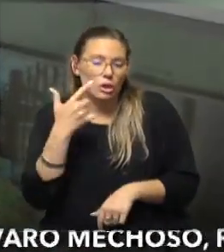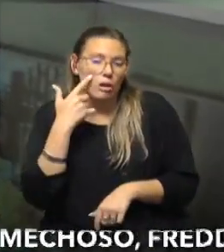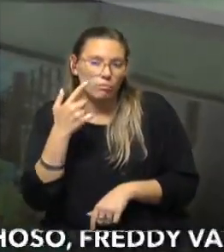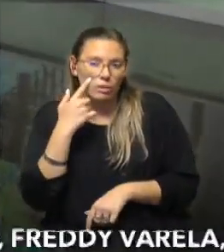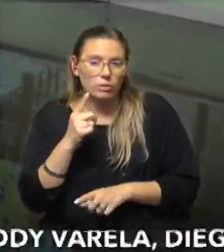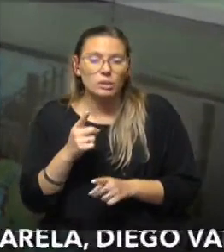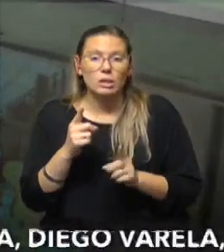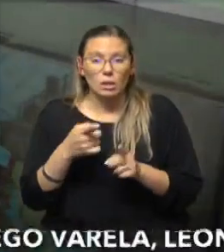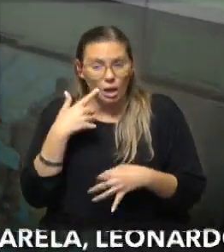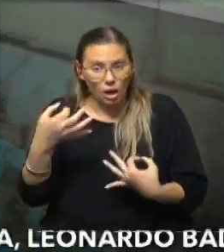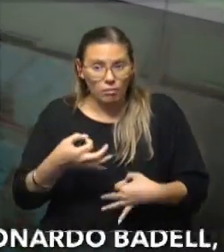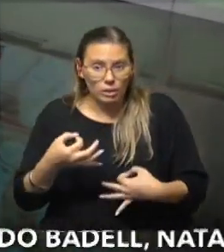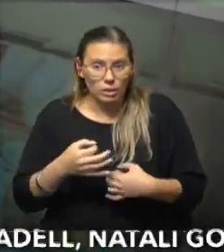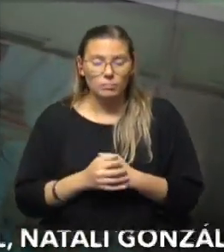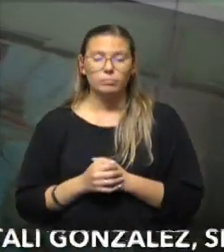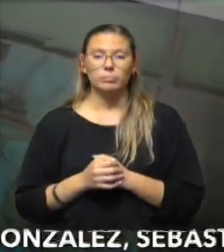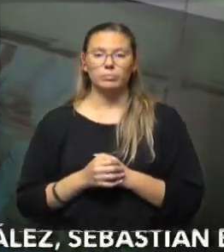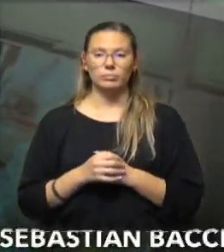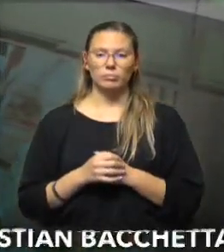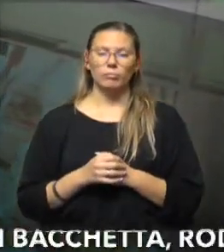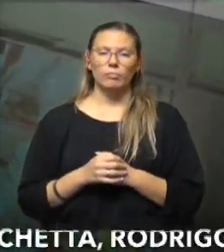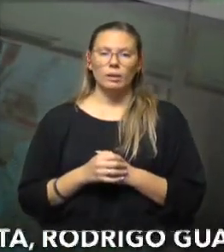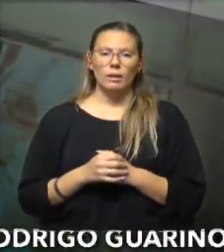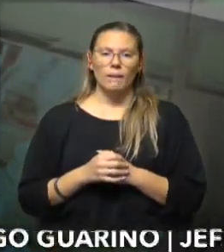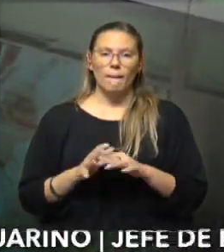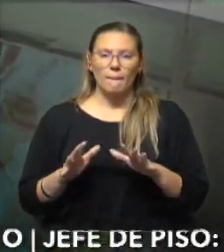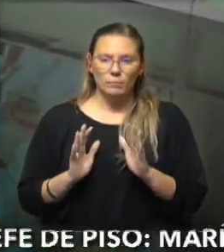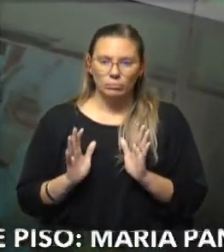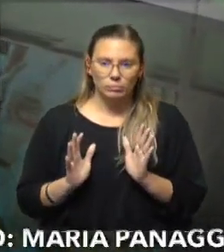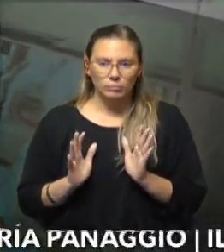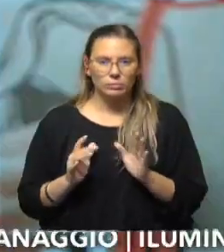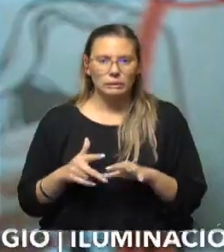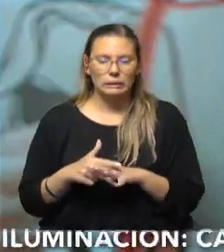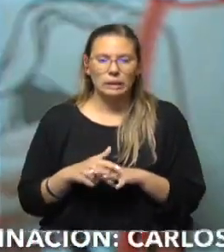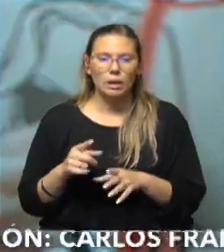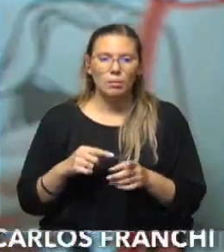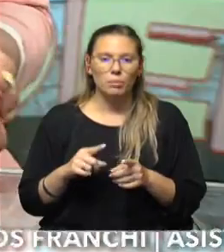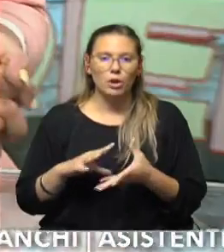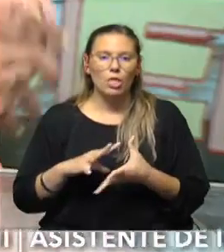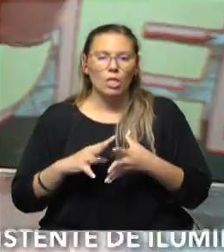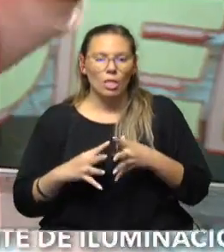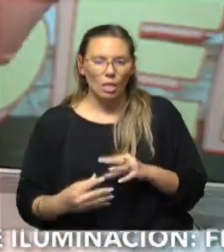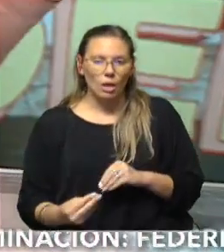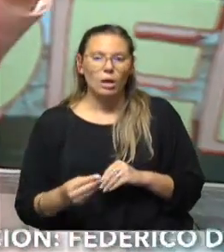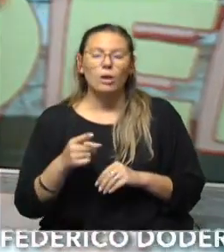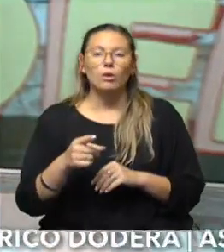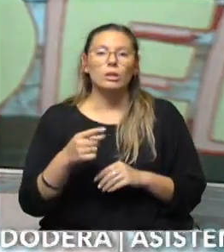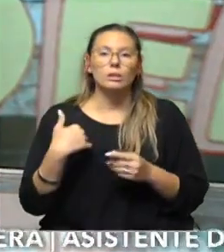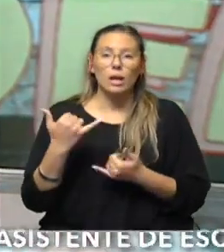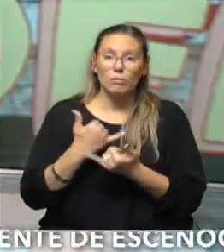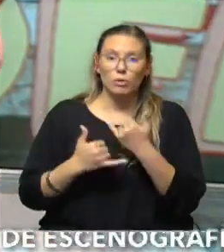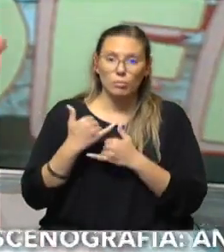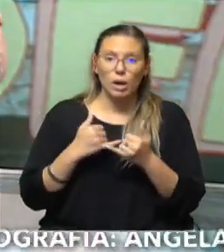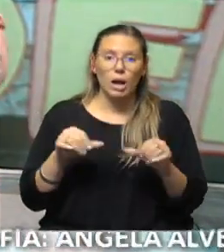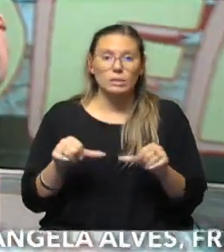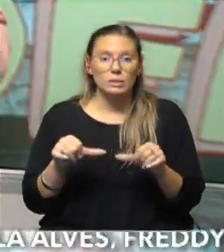que tiene mucha verdad también, absolutamente, obvio. Seguro. No me queda nada, pero por Deforme, ¿no? Eso, con todo este bagaje llegás a